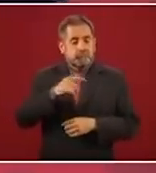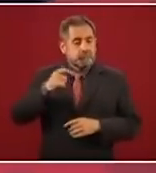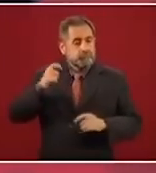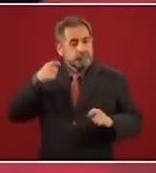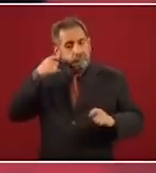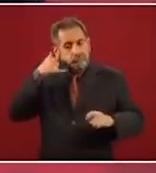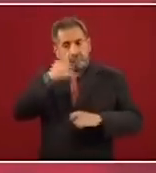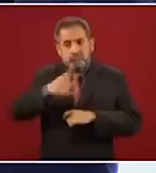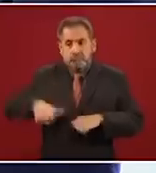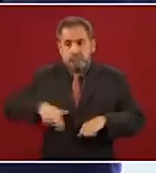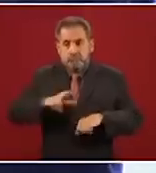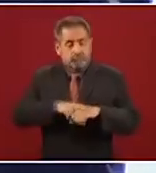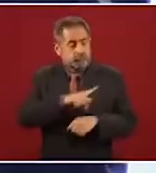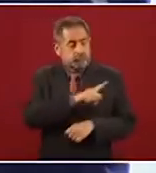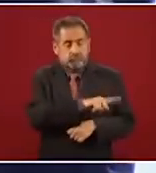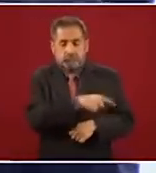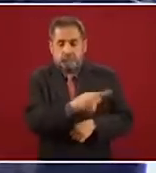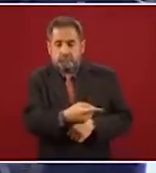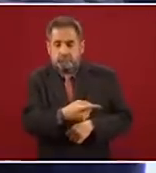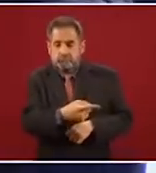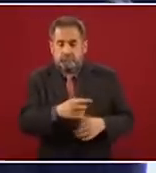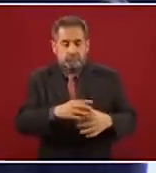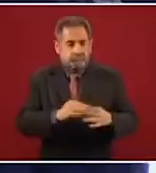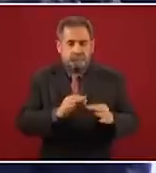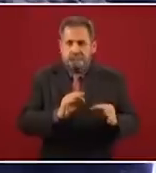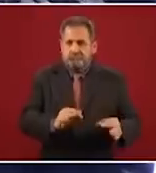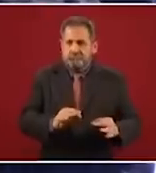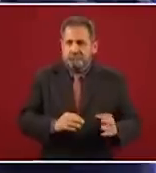gobernadores para decirle,